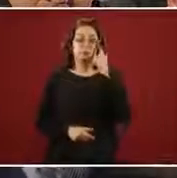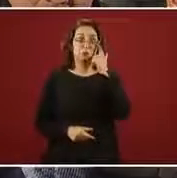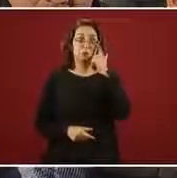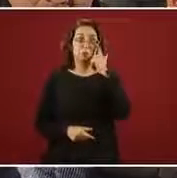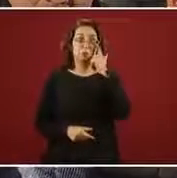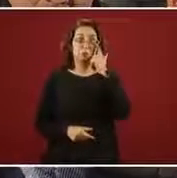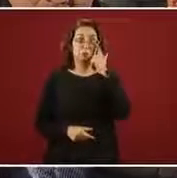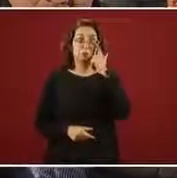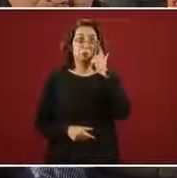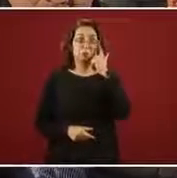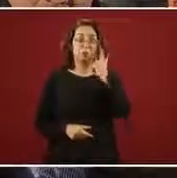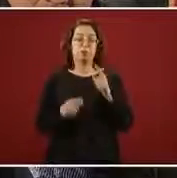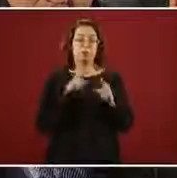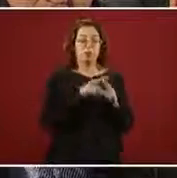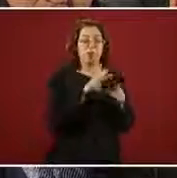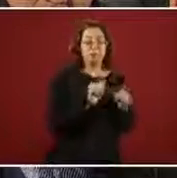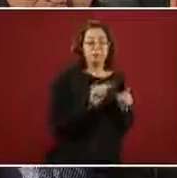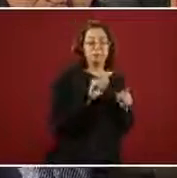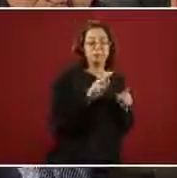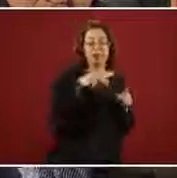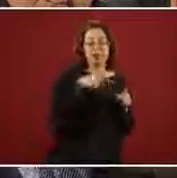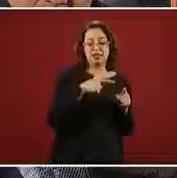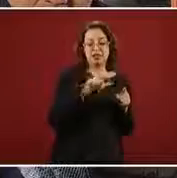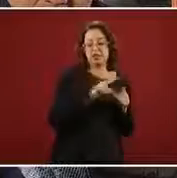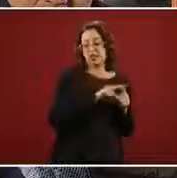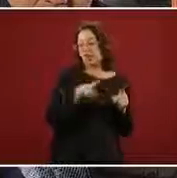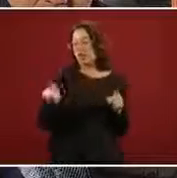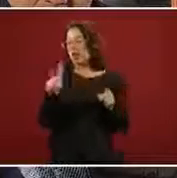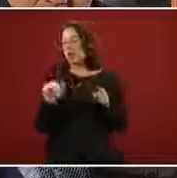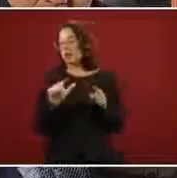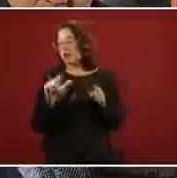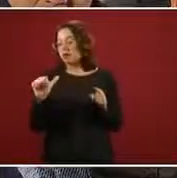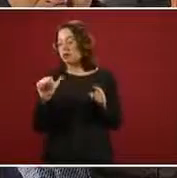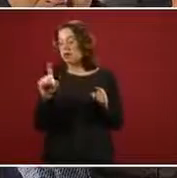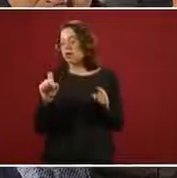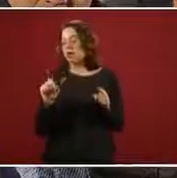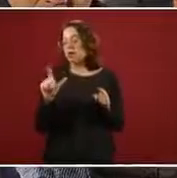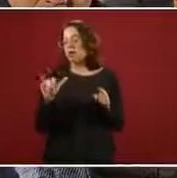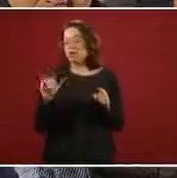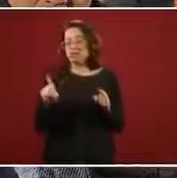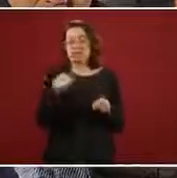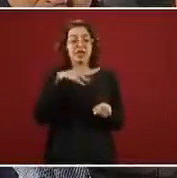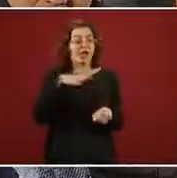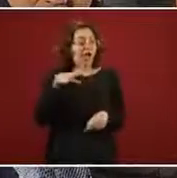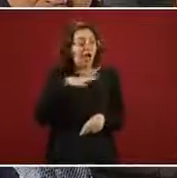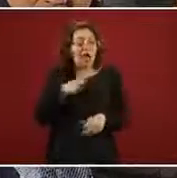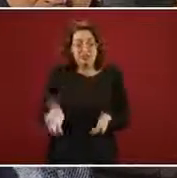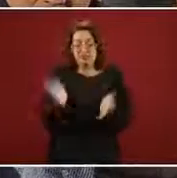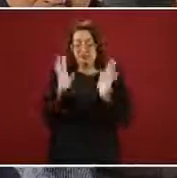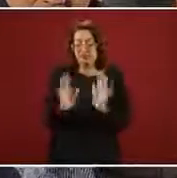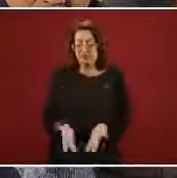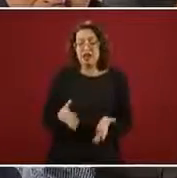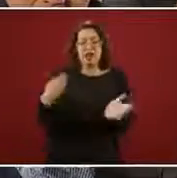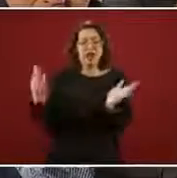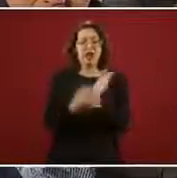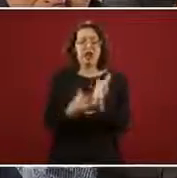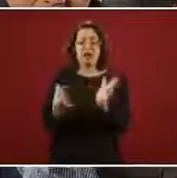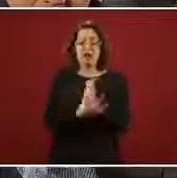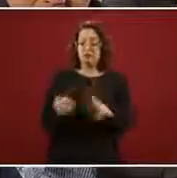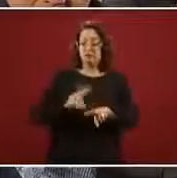estaba desde Palenque hasta Valladolid. Ya existían las vías, entonces es un